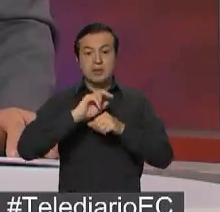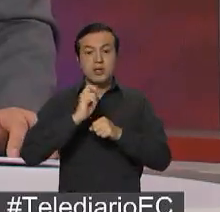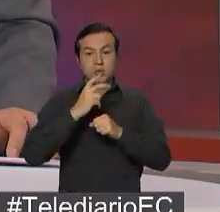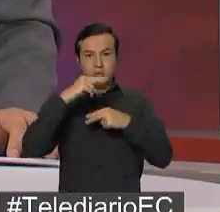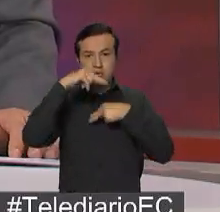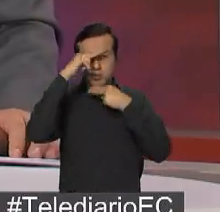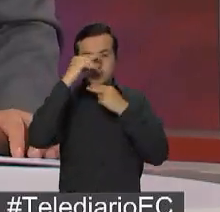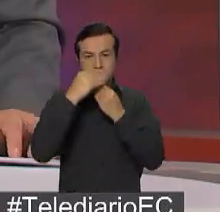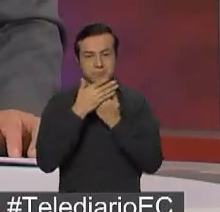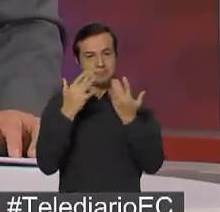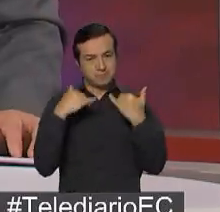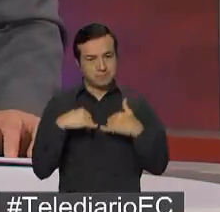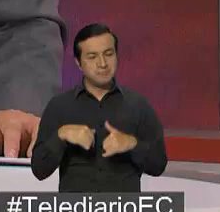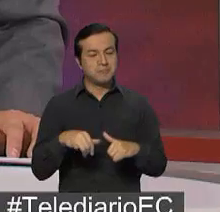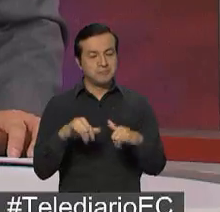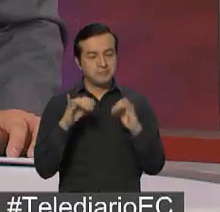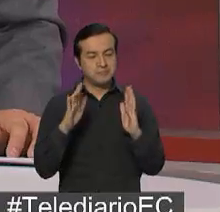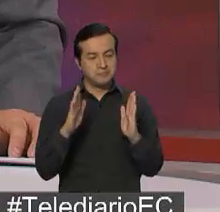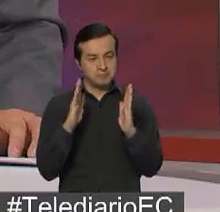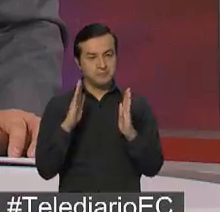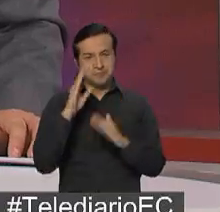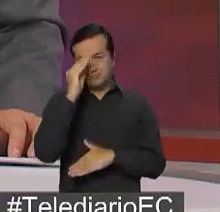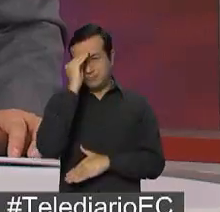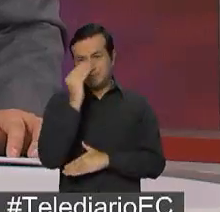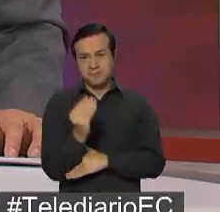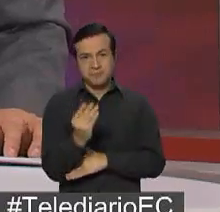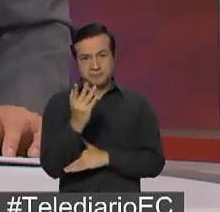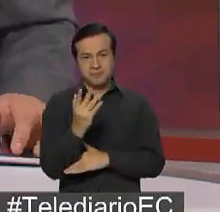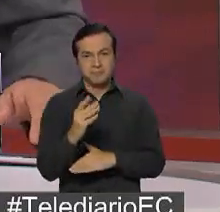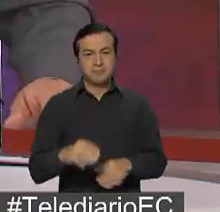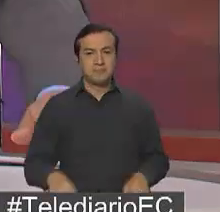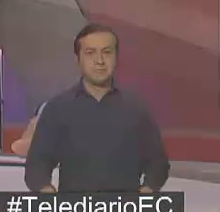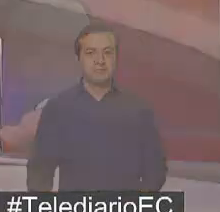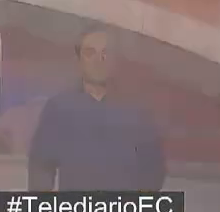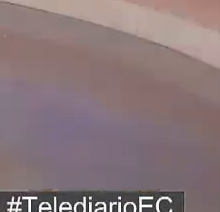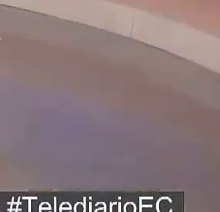inmediato viene sofía montoya con más noticias buen día a todos